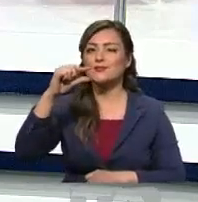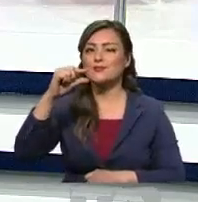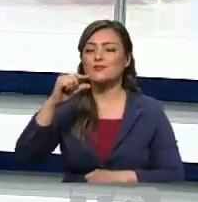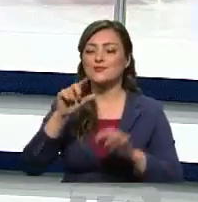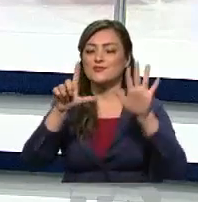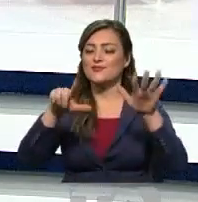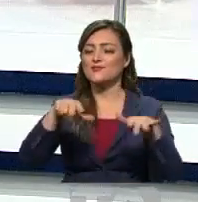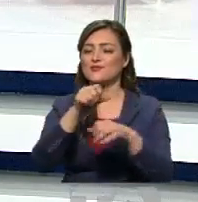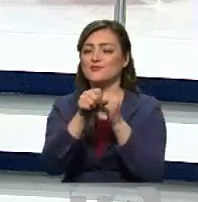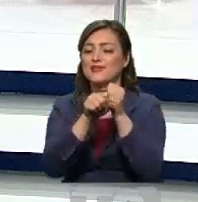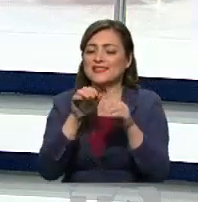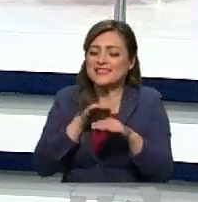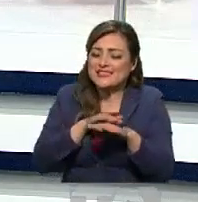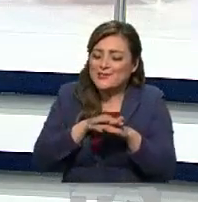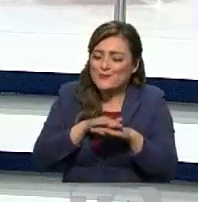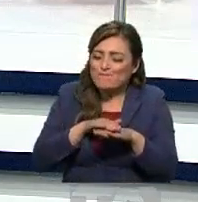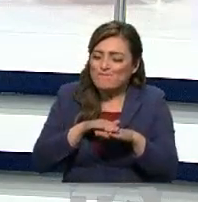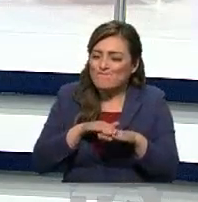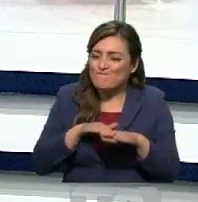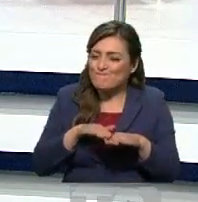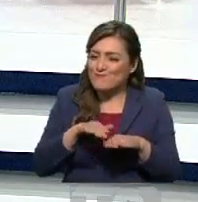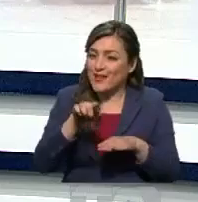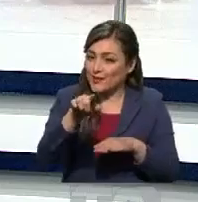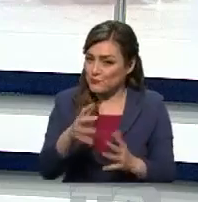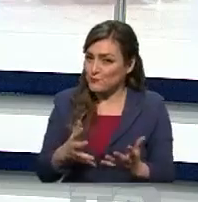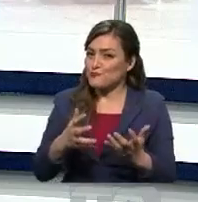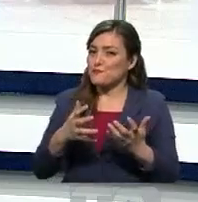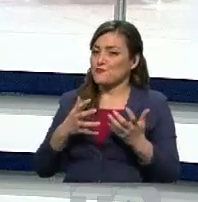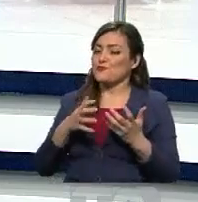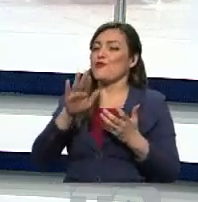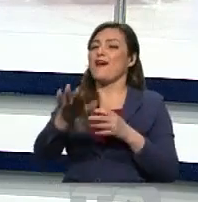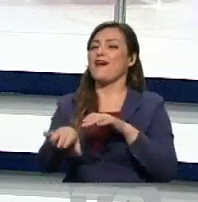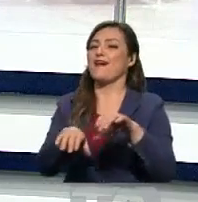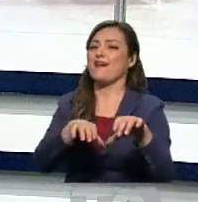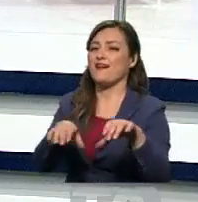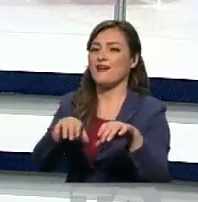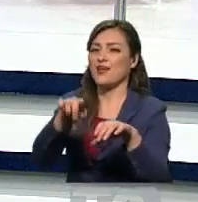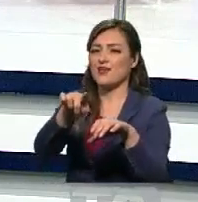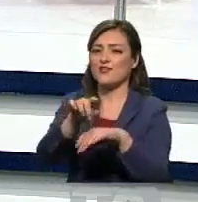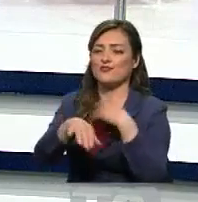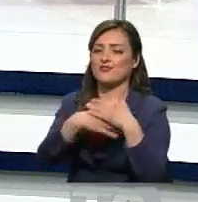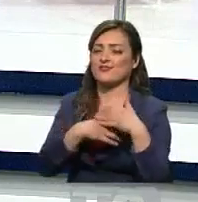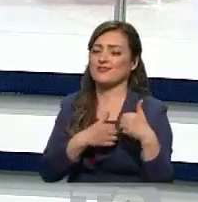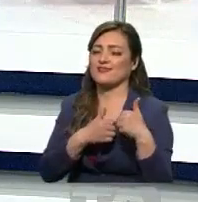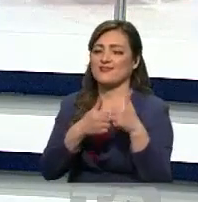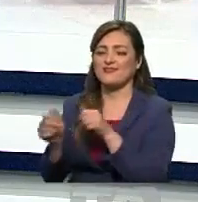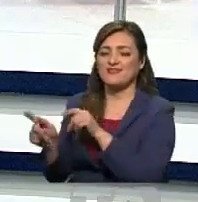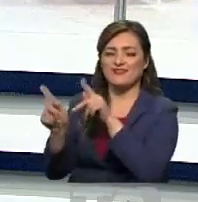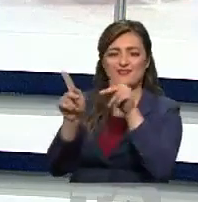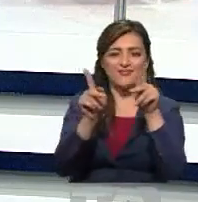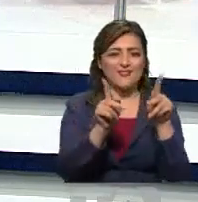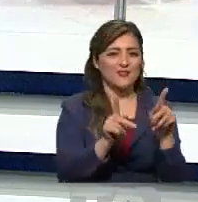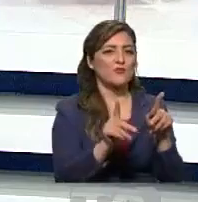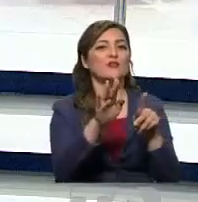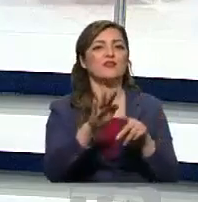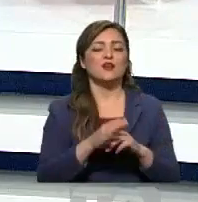el séptimo mes del año, así que le deseamos que le vaya muy bien en todas las actividades que emprendan, que planifiquen. Por favor,